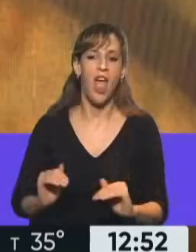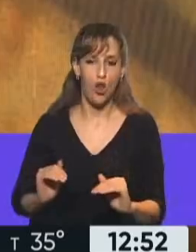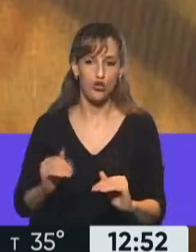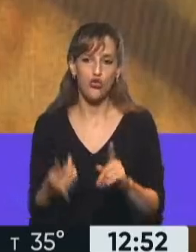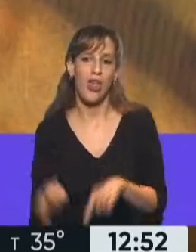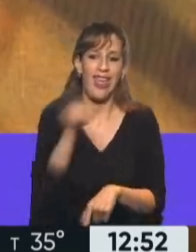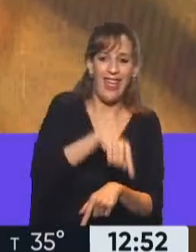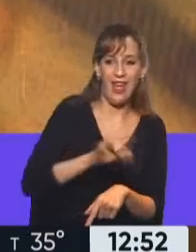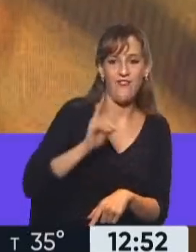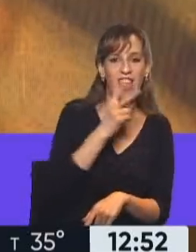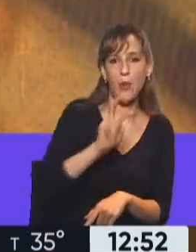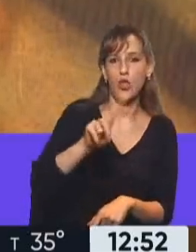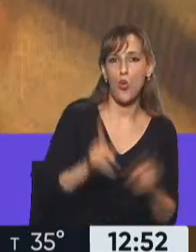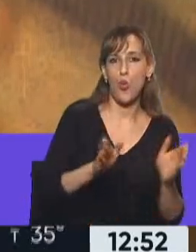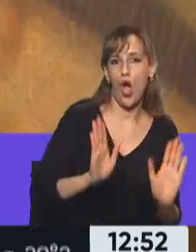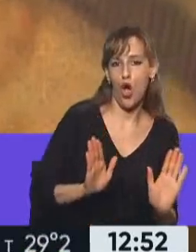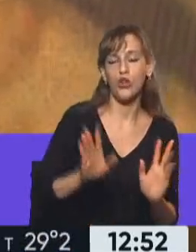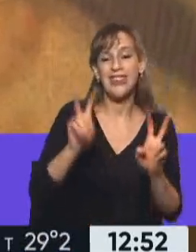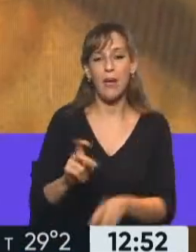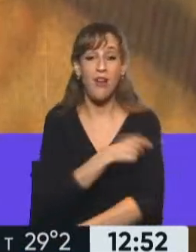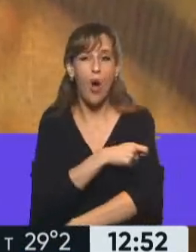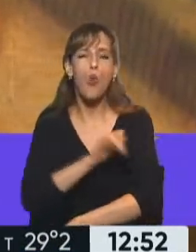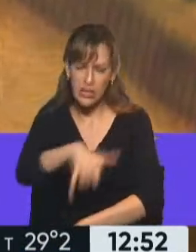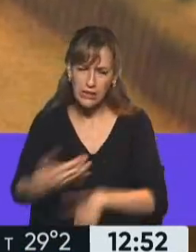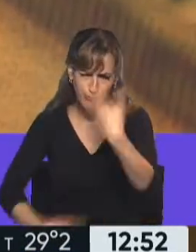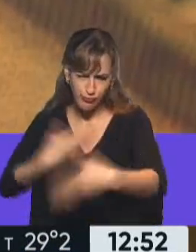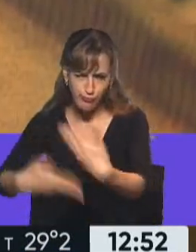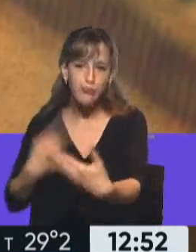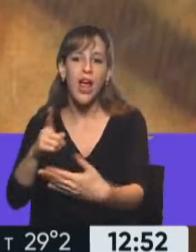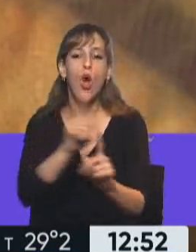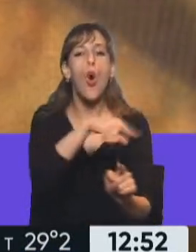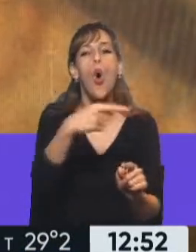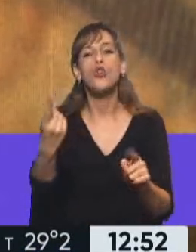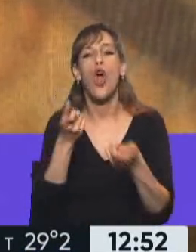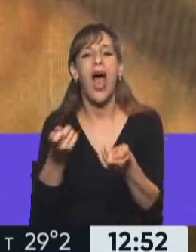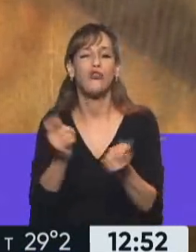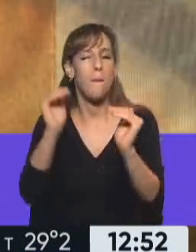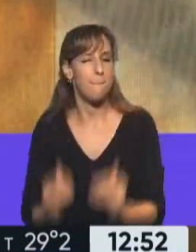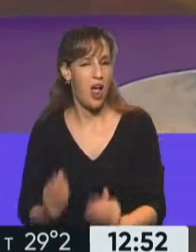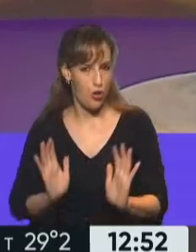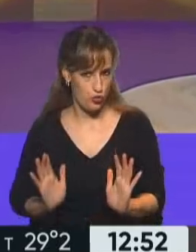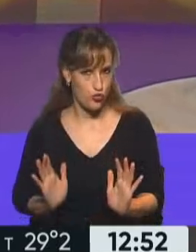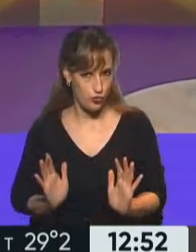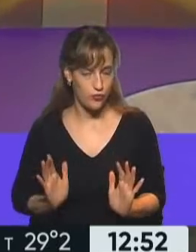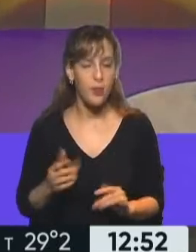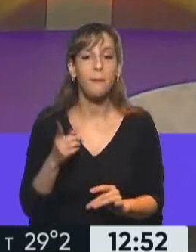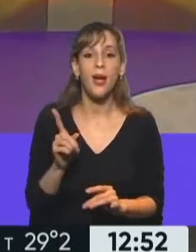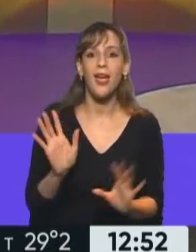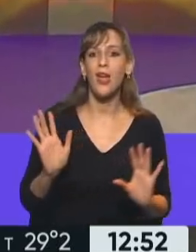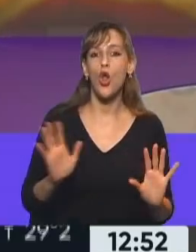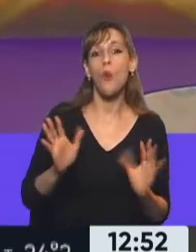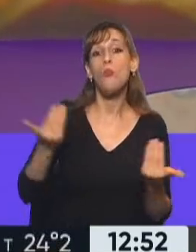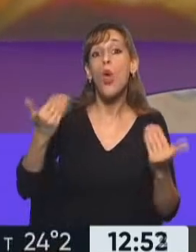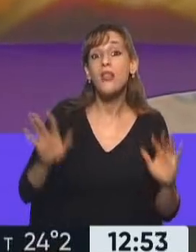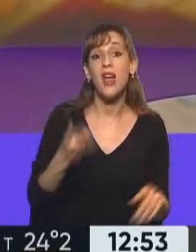ya. No quizás tanto en vacunas, pero sí en otros gastos de índole sanitaria. Ahora hay que llegar a un punto. Y quizás en el 2022